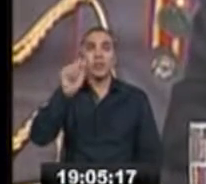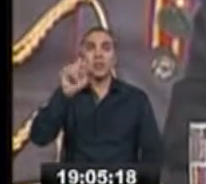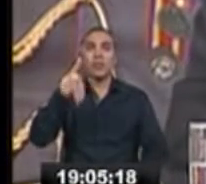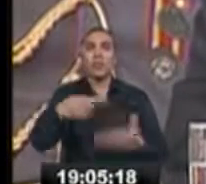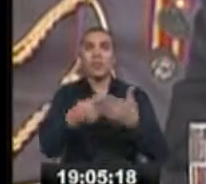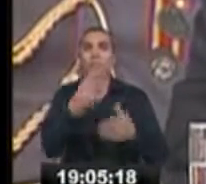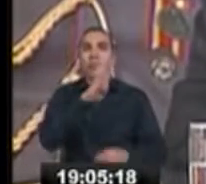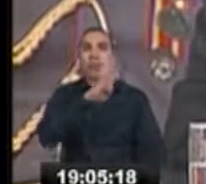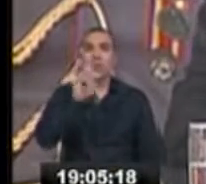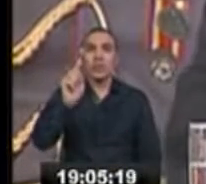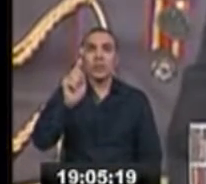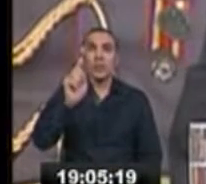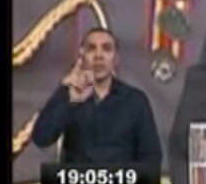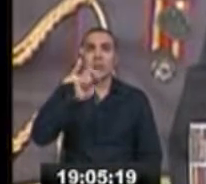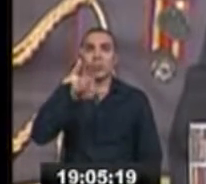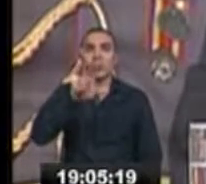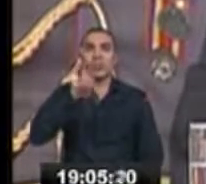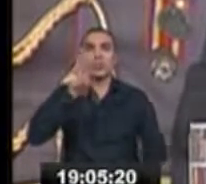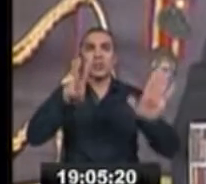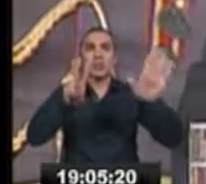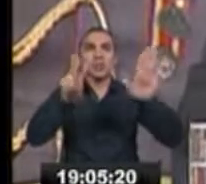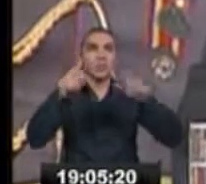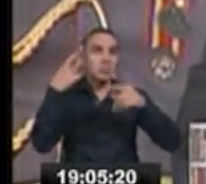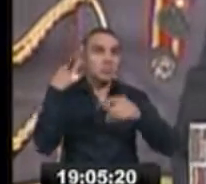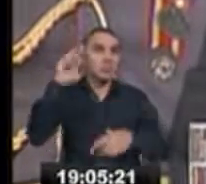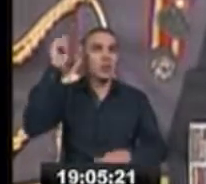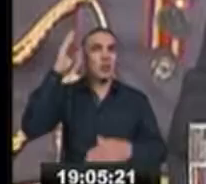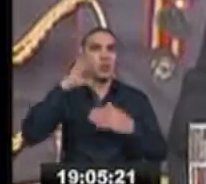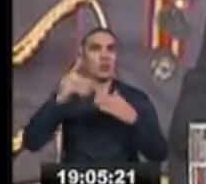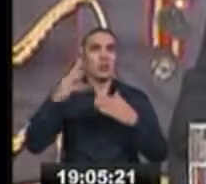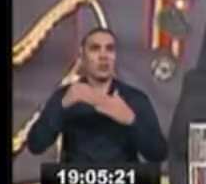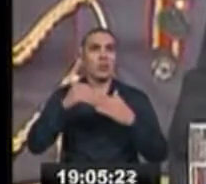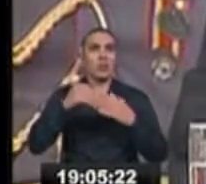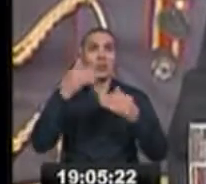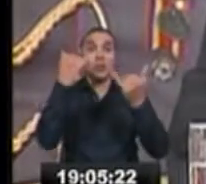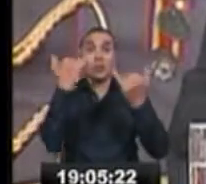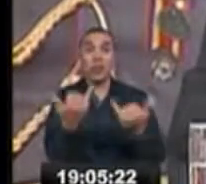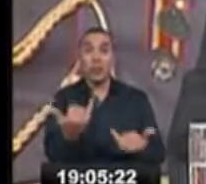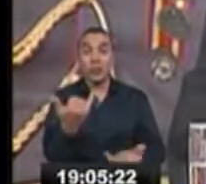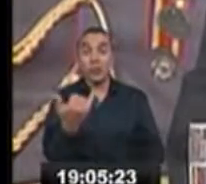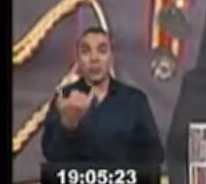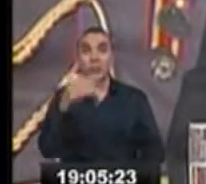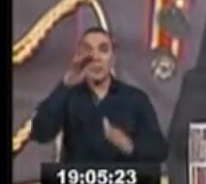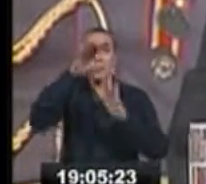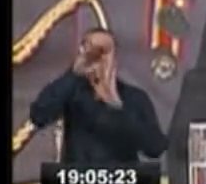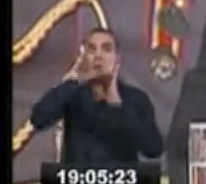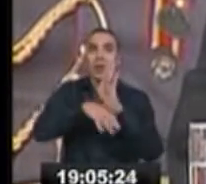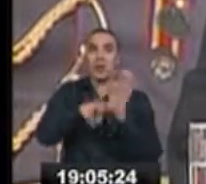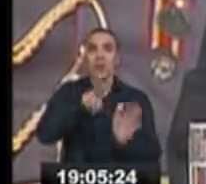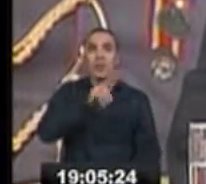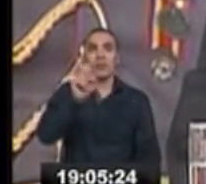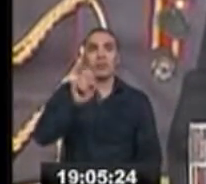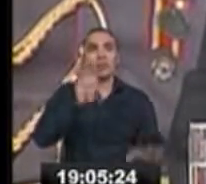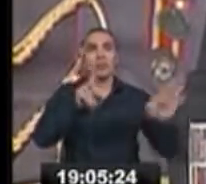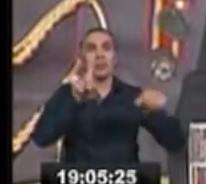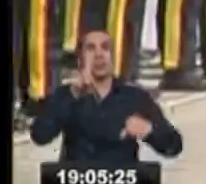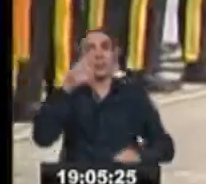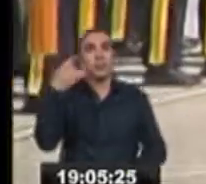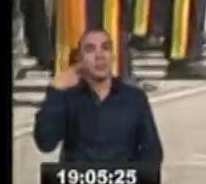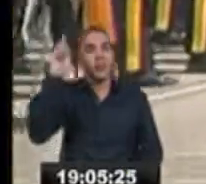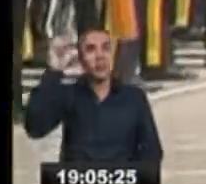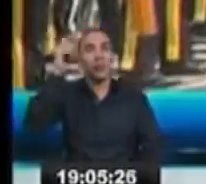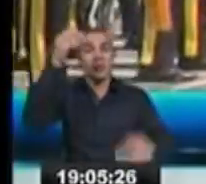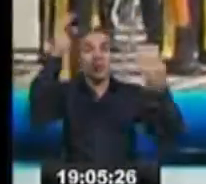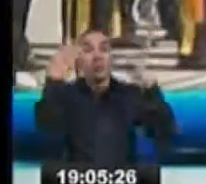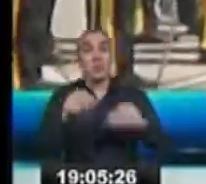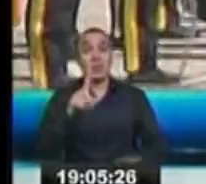de 437 millones de dólares. Hoy ha bajado a 291 millones. En total